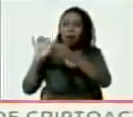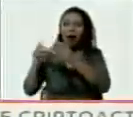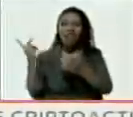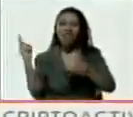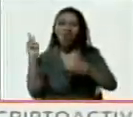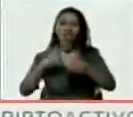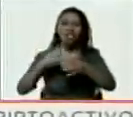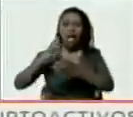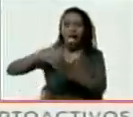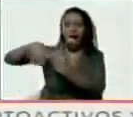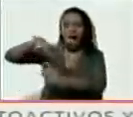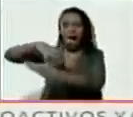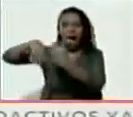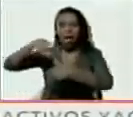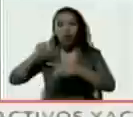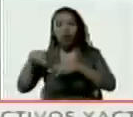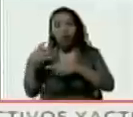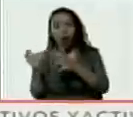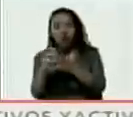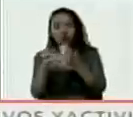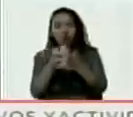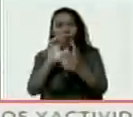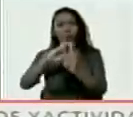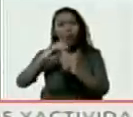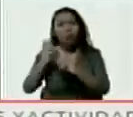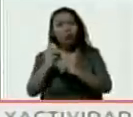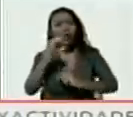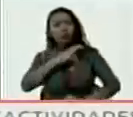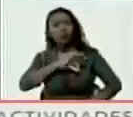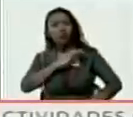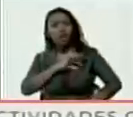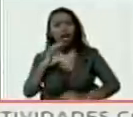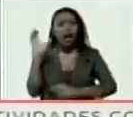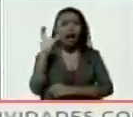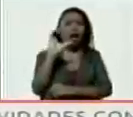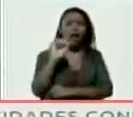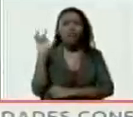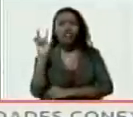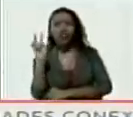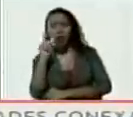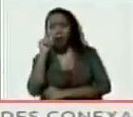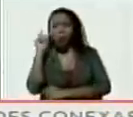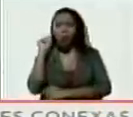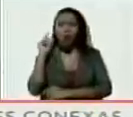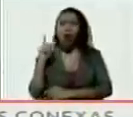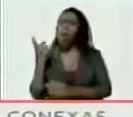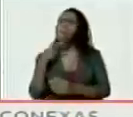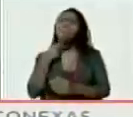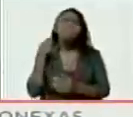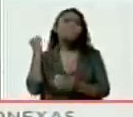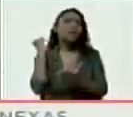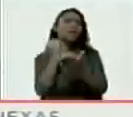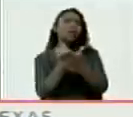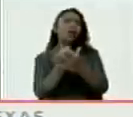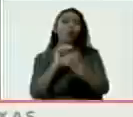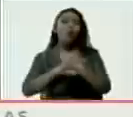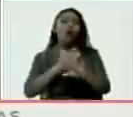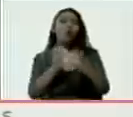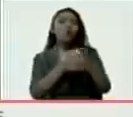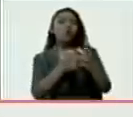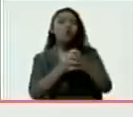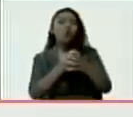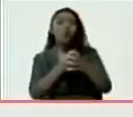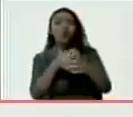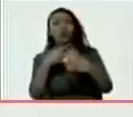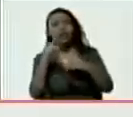violencia contra colectivos culturales o colectivos sociales caraqueños o venezolanos, bueno, los mataron porque eran colectivos. Esa es otra